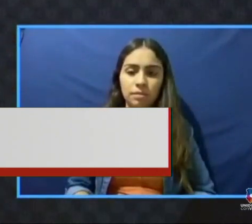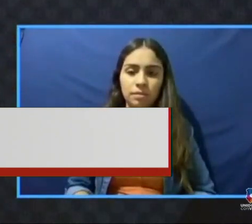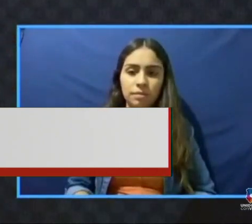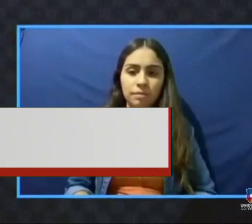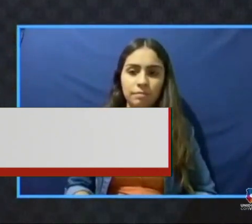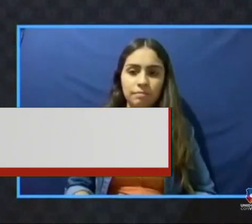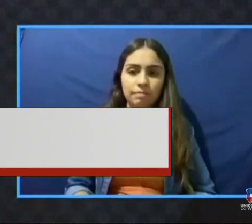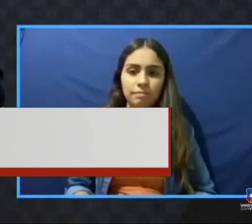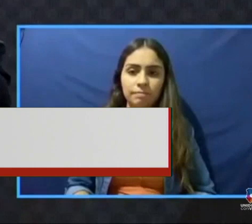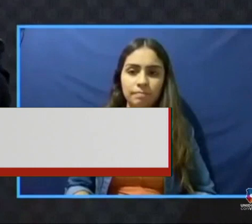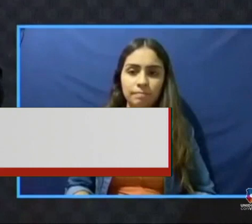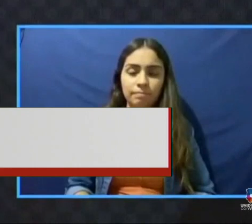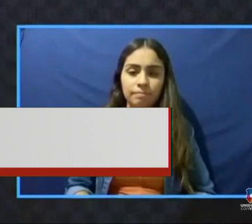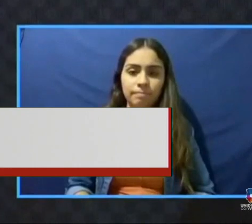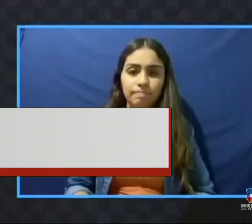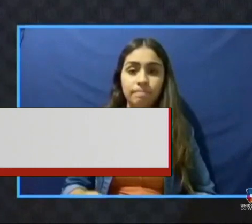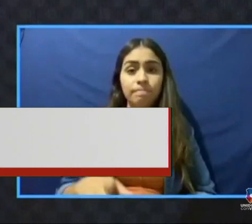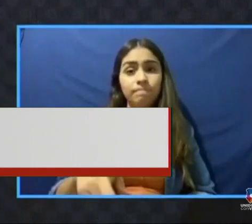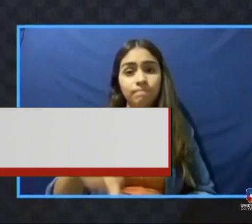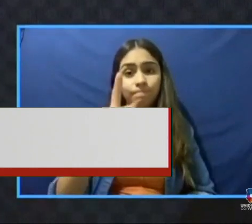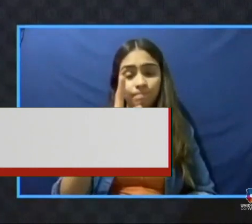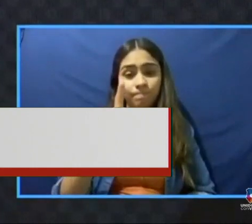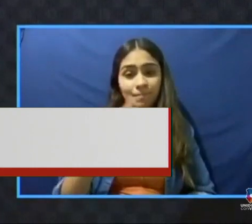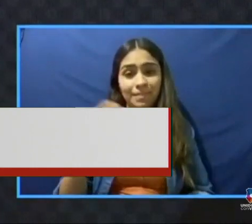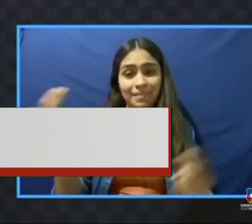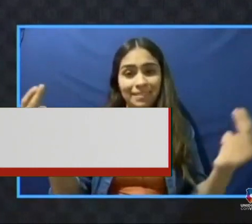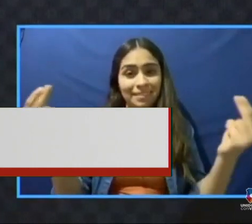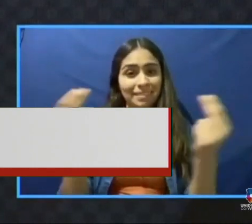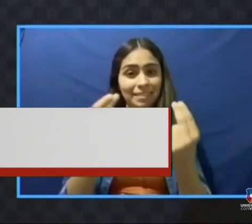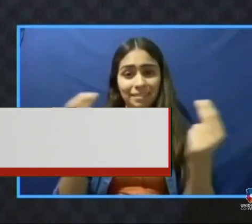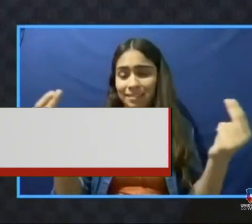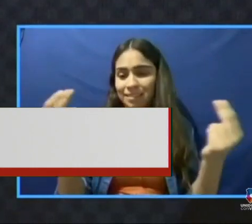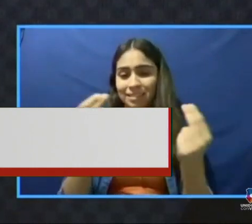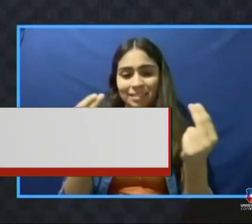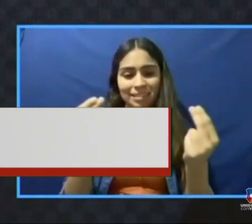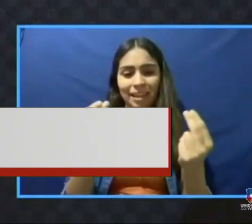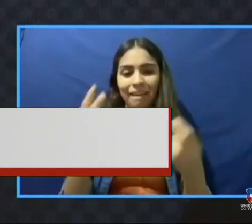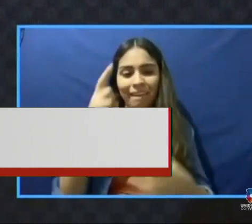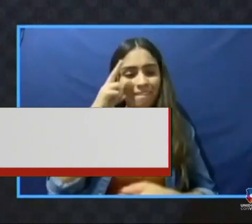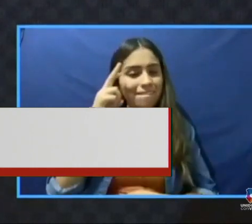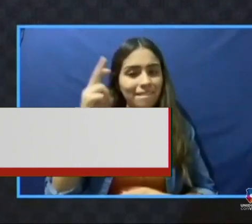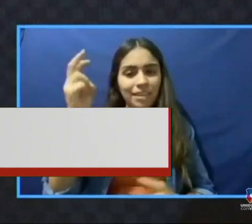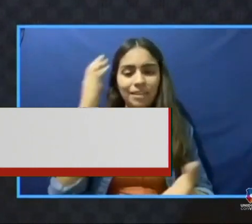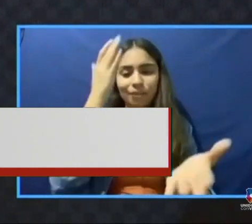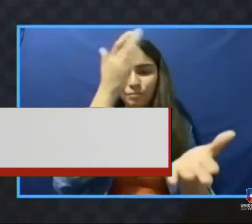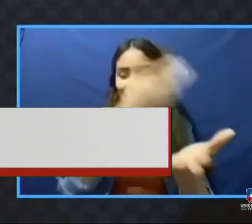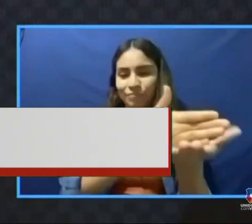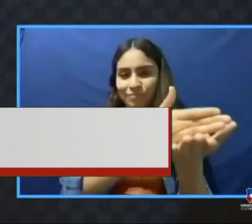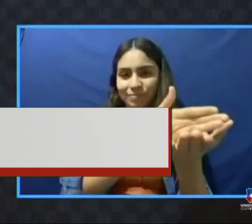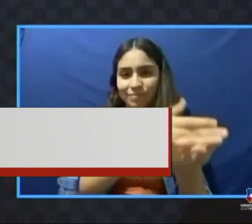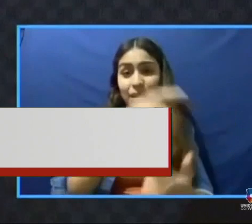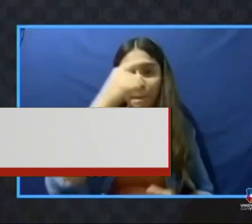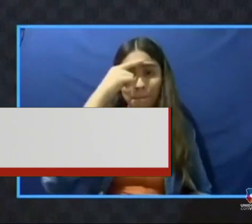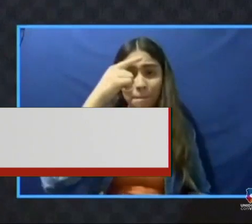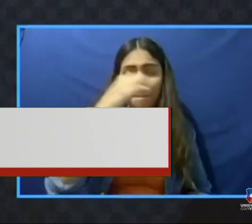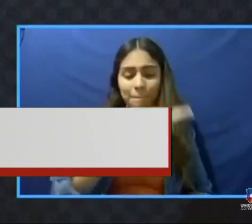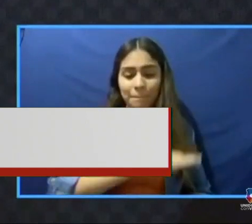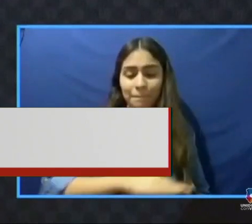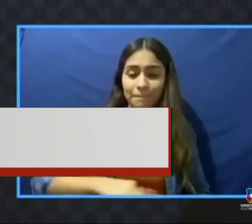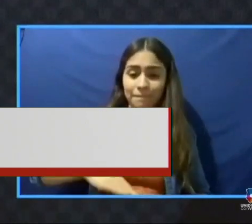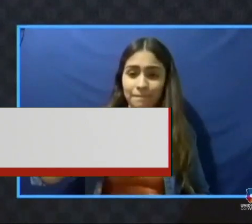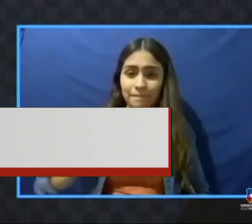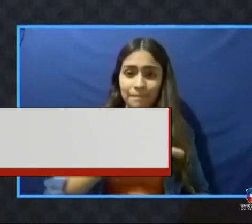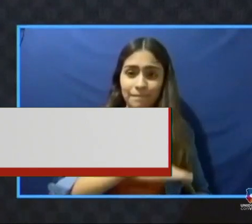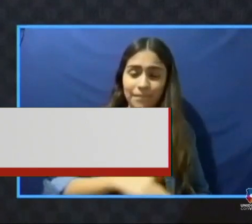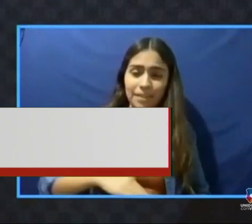a celebrar y destacar la importancia de la entrada en vigor del T-MEC, que ustedes